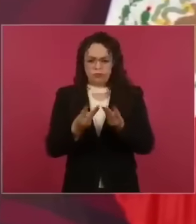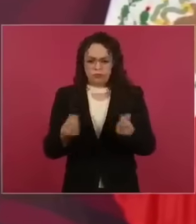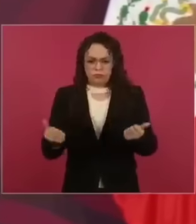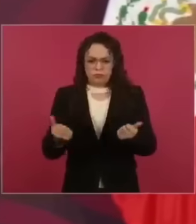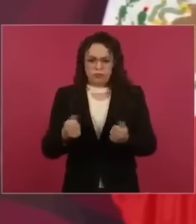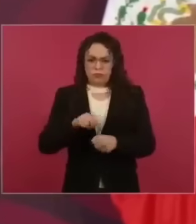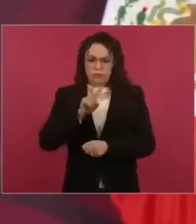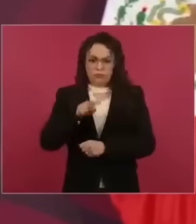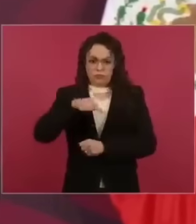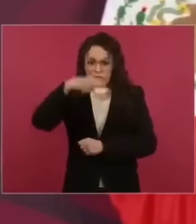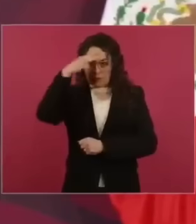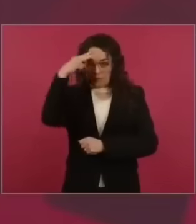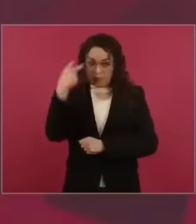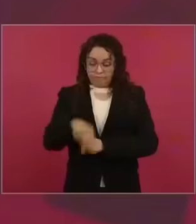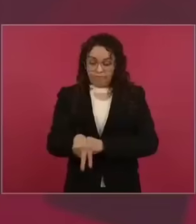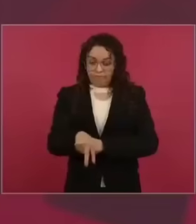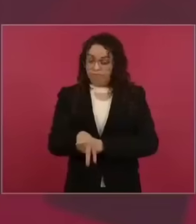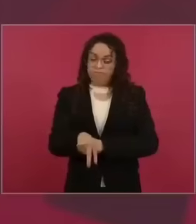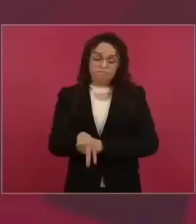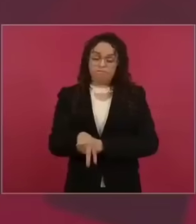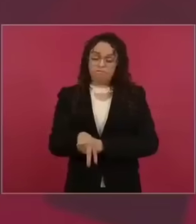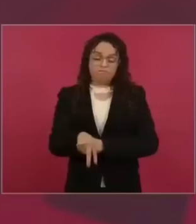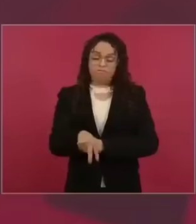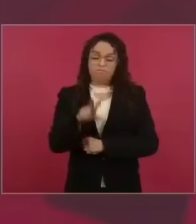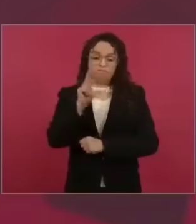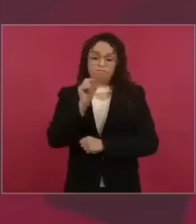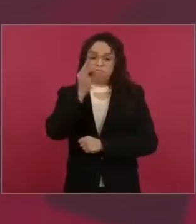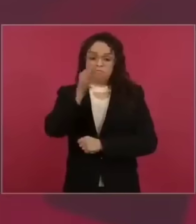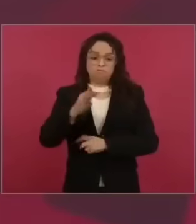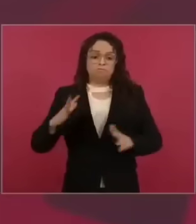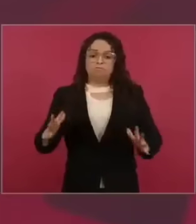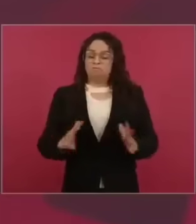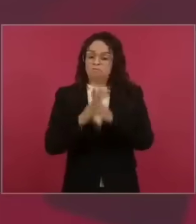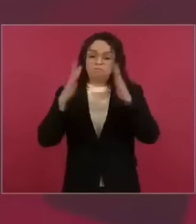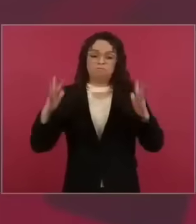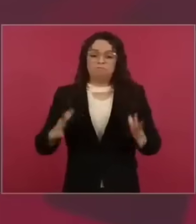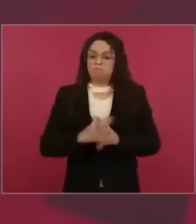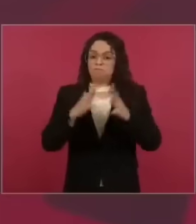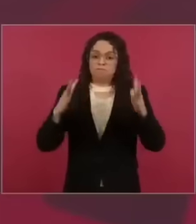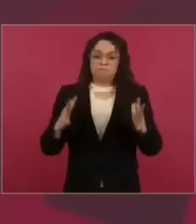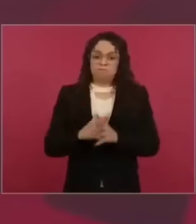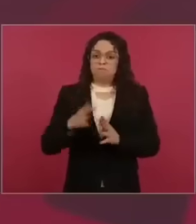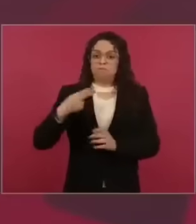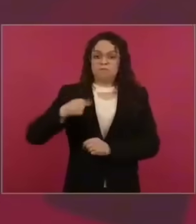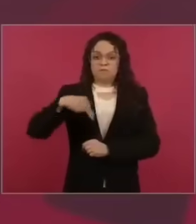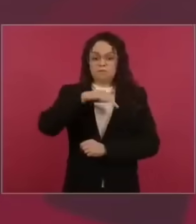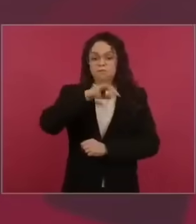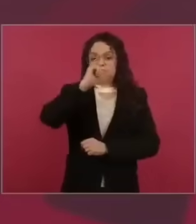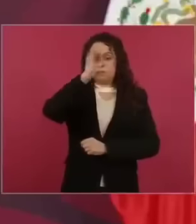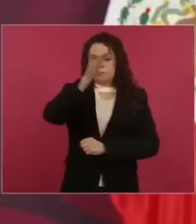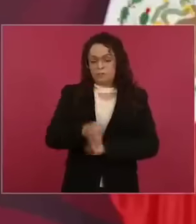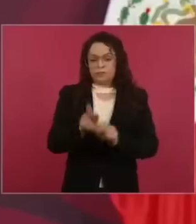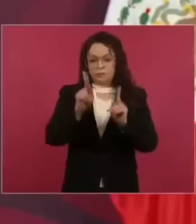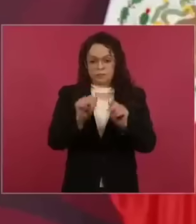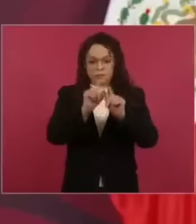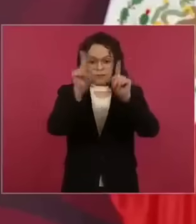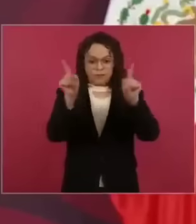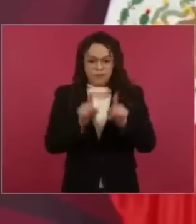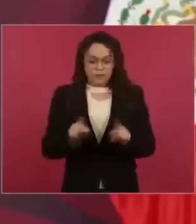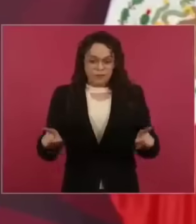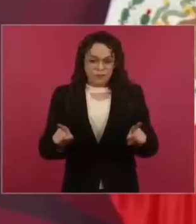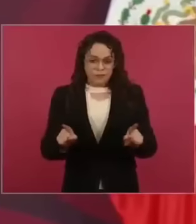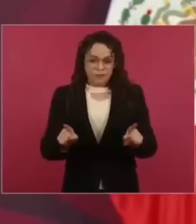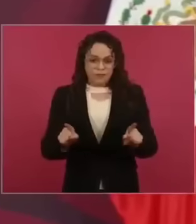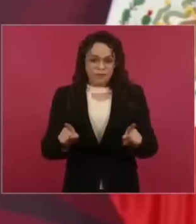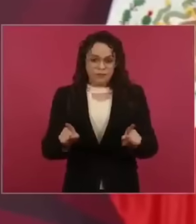hace o qué deja de hacer de A qué se dedican que mis hijos no son los hijos de Obrador son talegones los míos no los míos son fregones porque